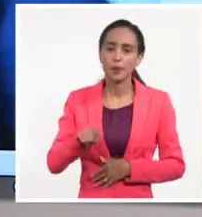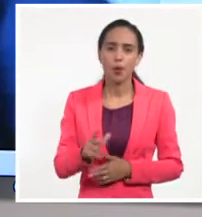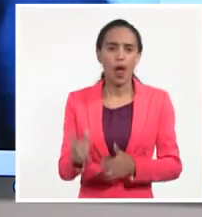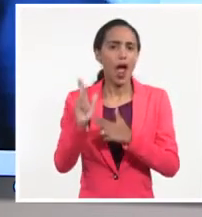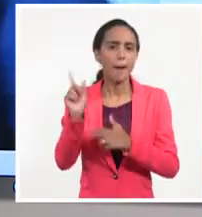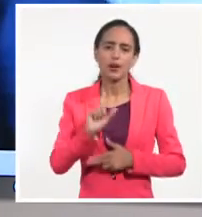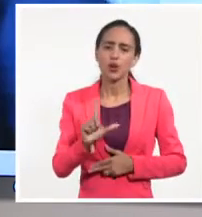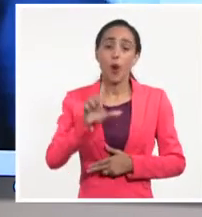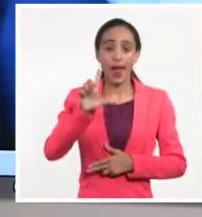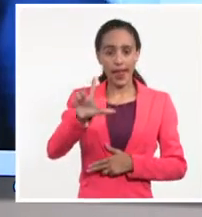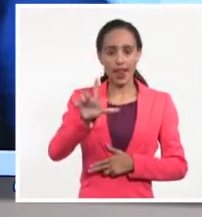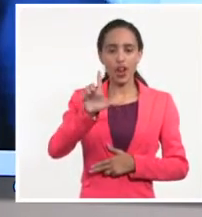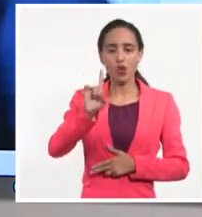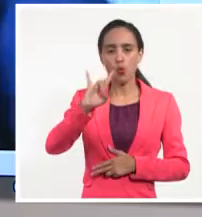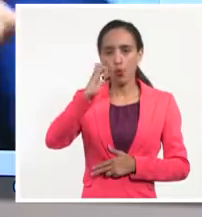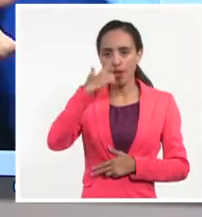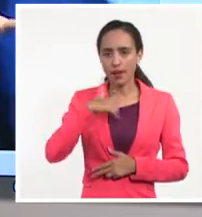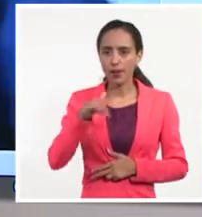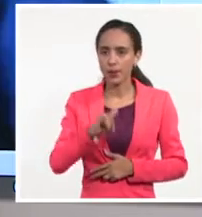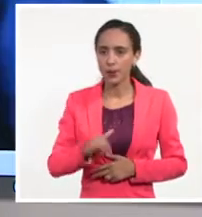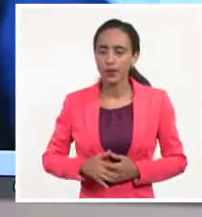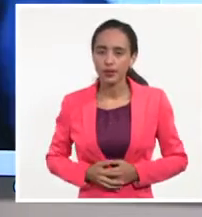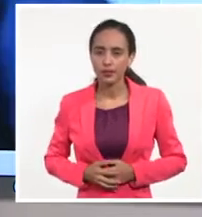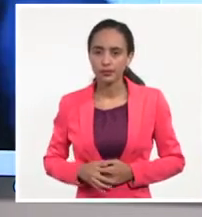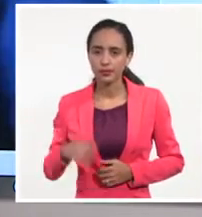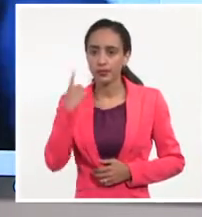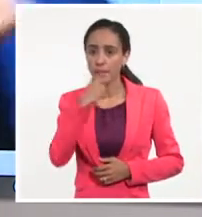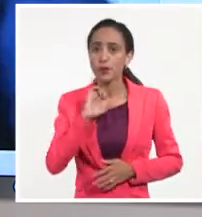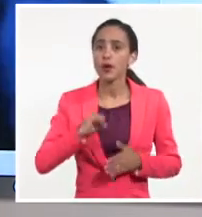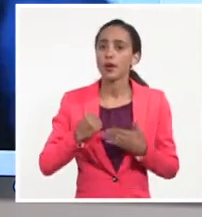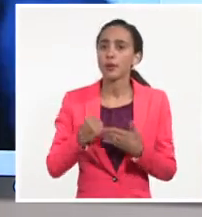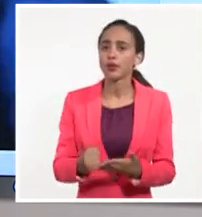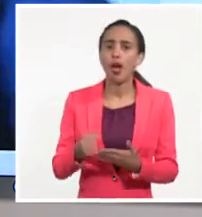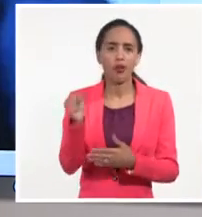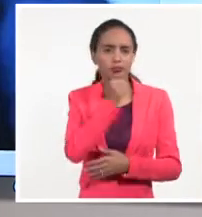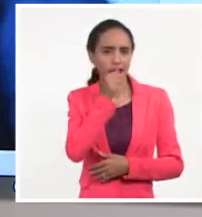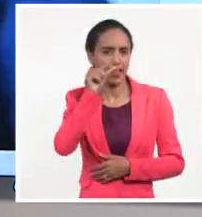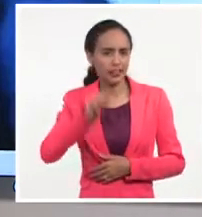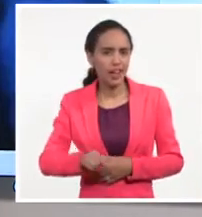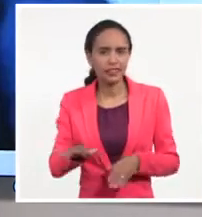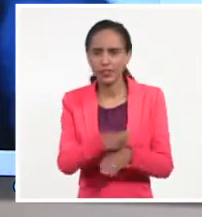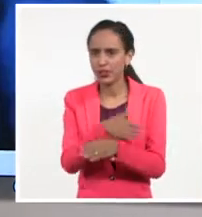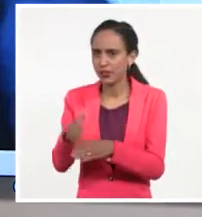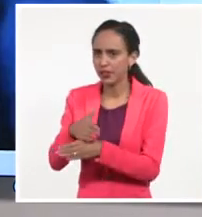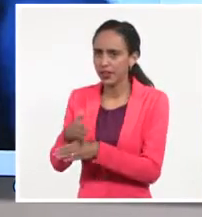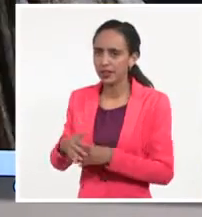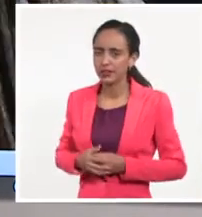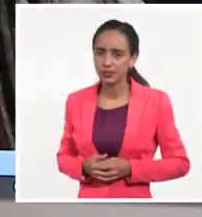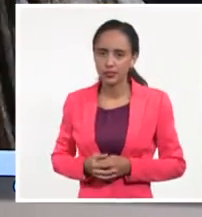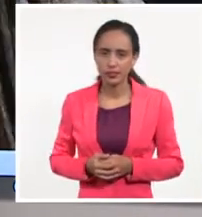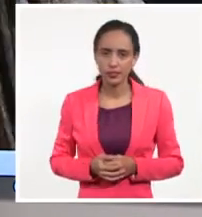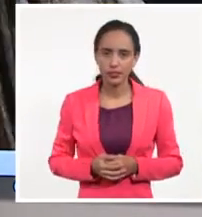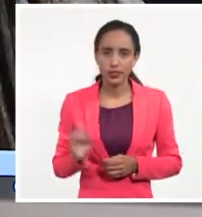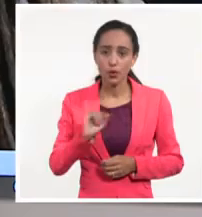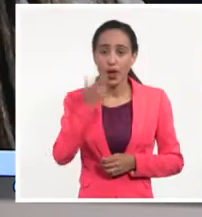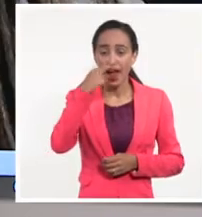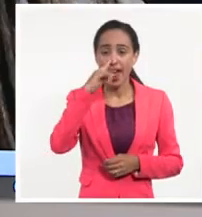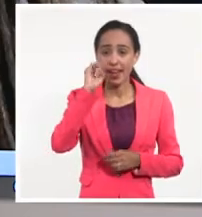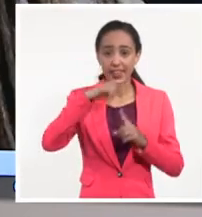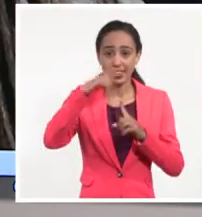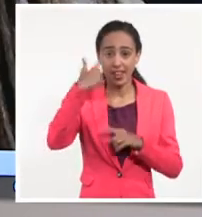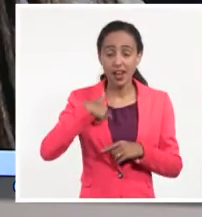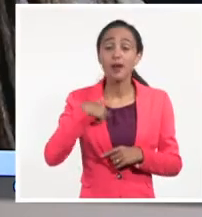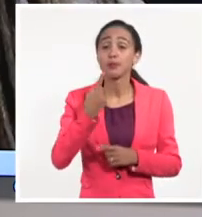sus rostros para apoyarlo influencers y artistas, desde Caetano Veloso, Chico Buarque o la muy popular Anita, una diva de los